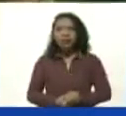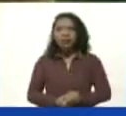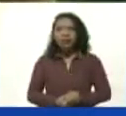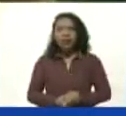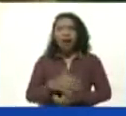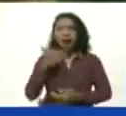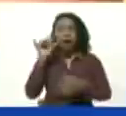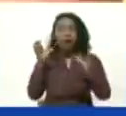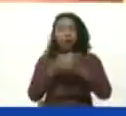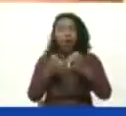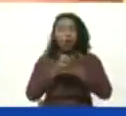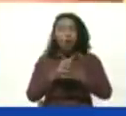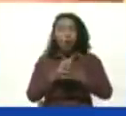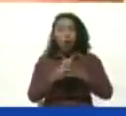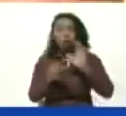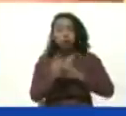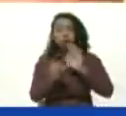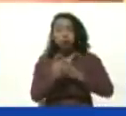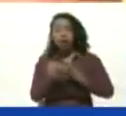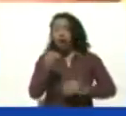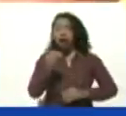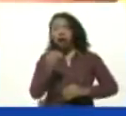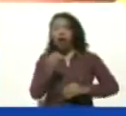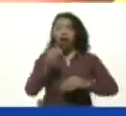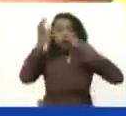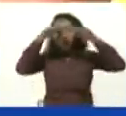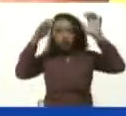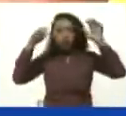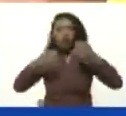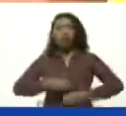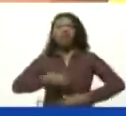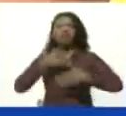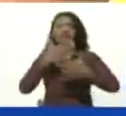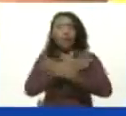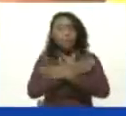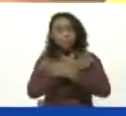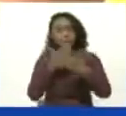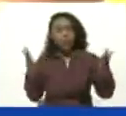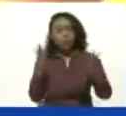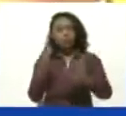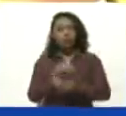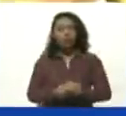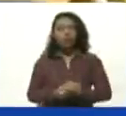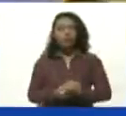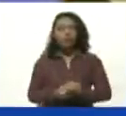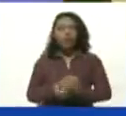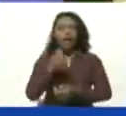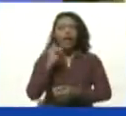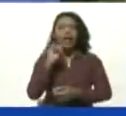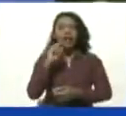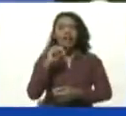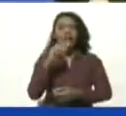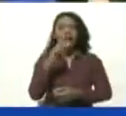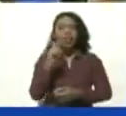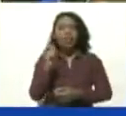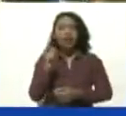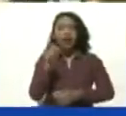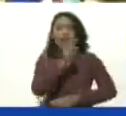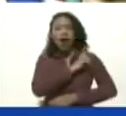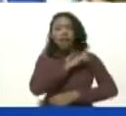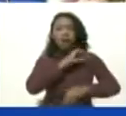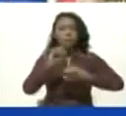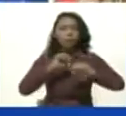Estaba el grupo Llovinando Cantos allí, expresando siempre su solidaridad. Pedro Infante, jefe de